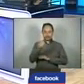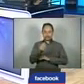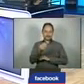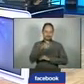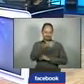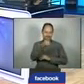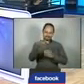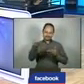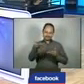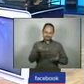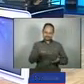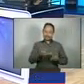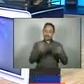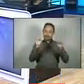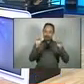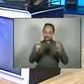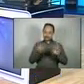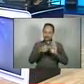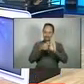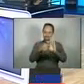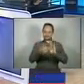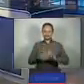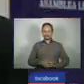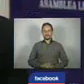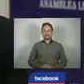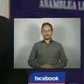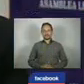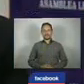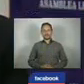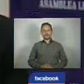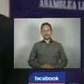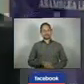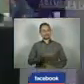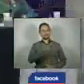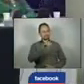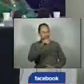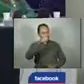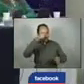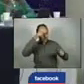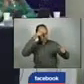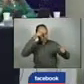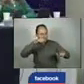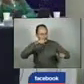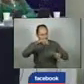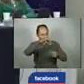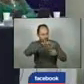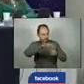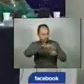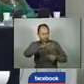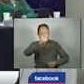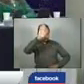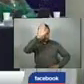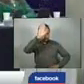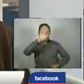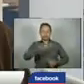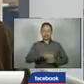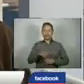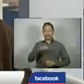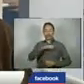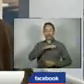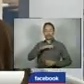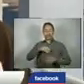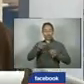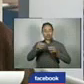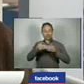Bienvenidos, vamos con nuestros titulares. Los que estén a favor, emitir su voto. Comisión de Antejuicio